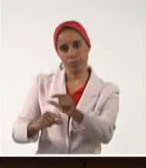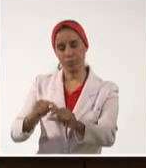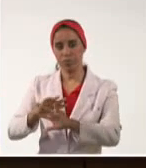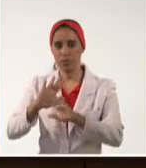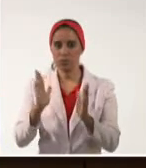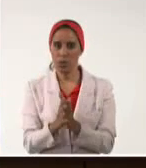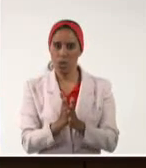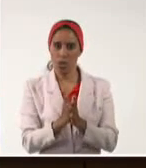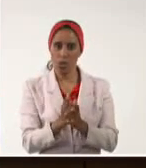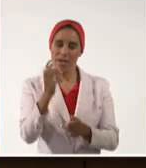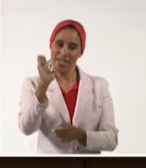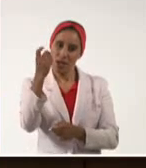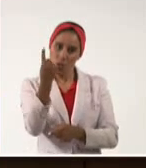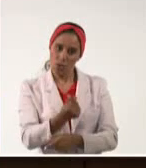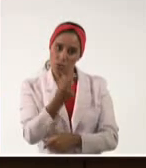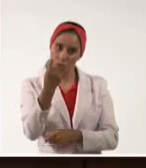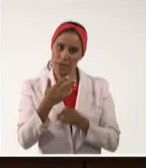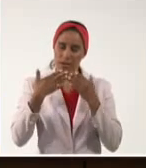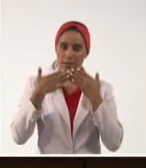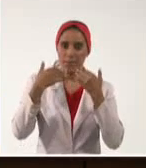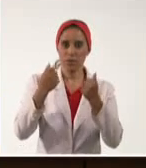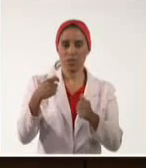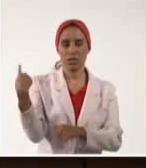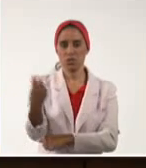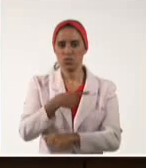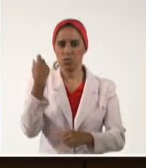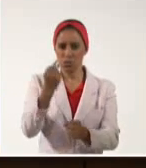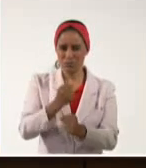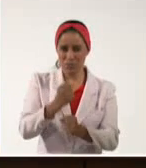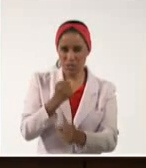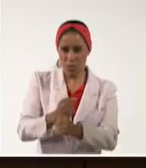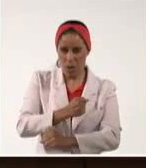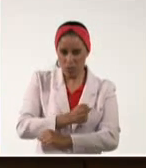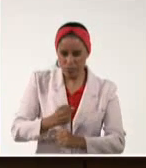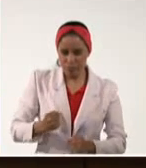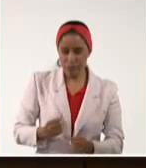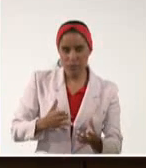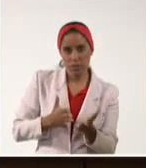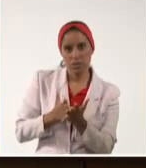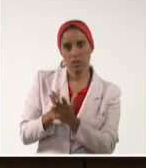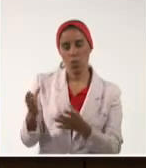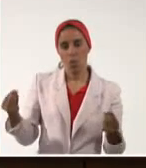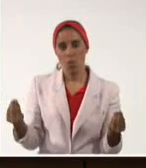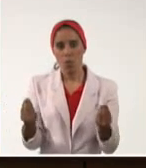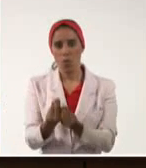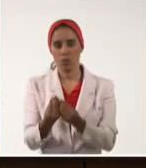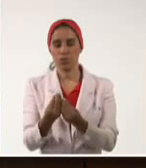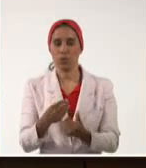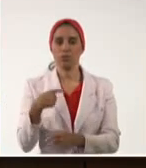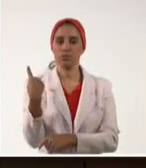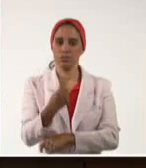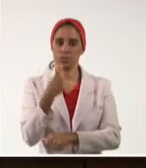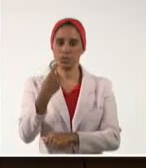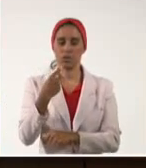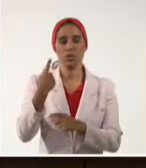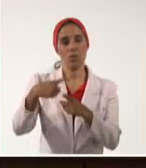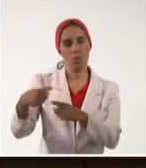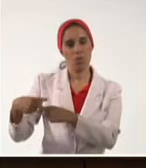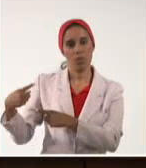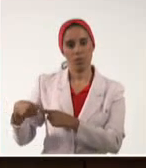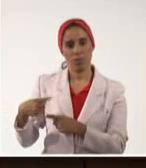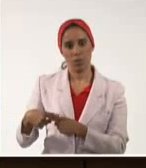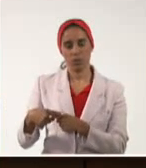económica depende de cuánto hagamos para generar más riquezas con incentivos al trabajo y una más